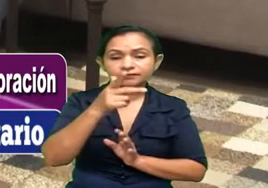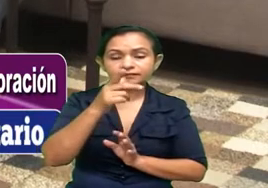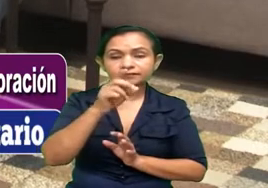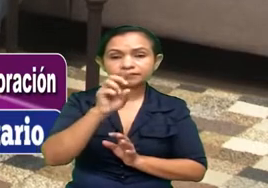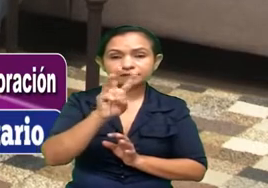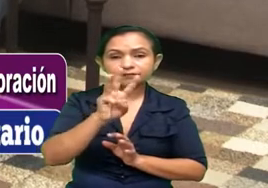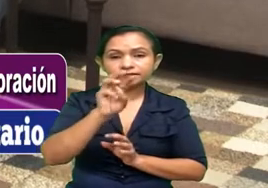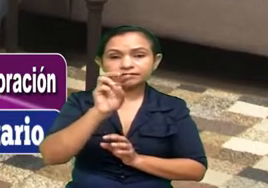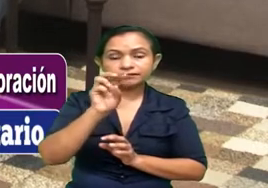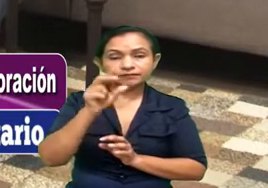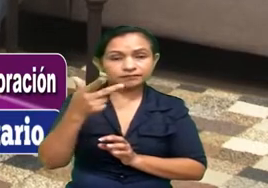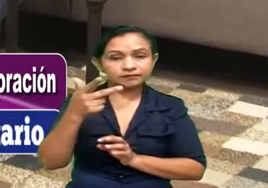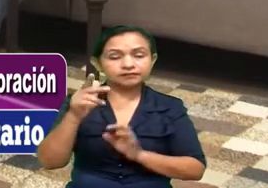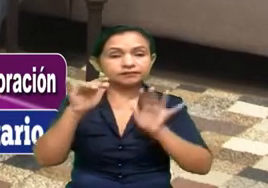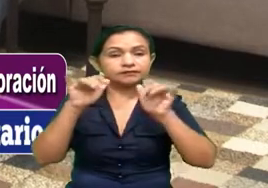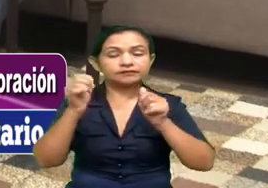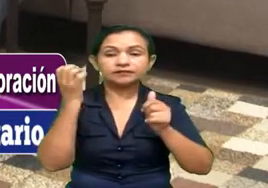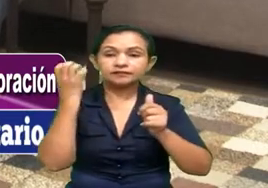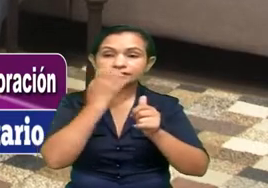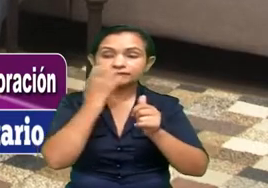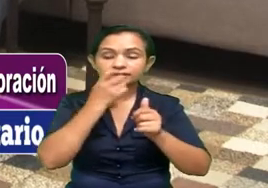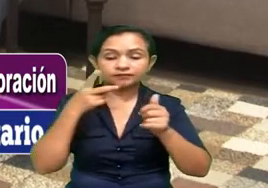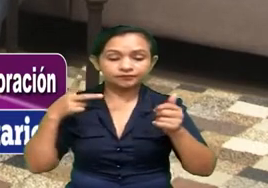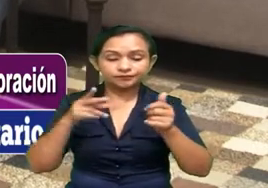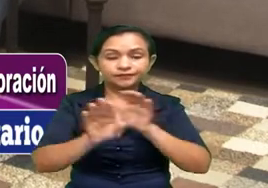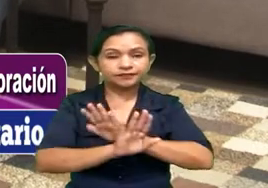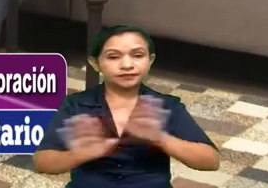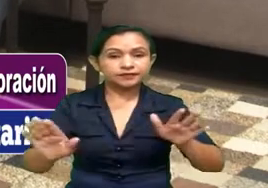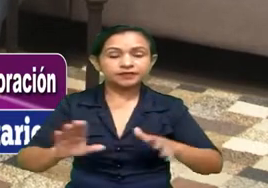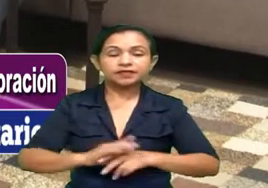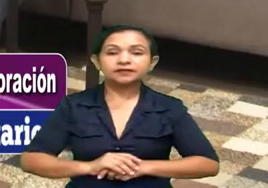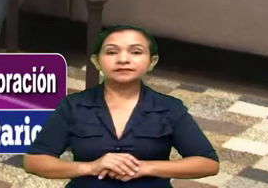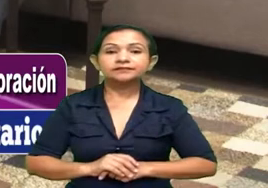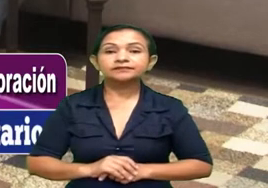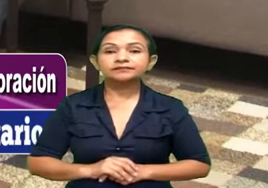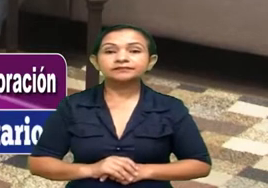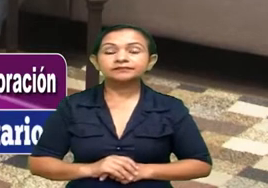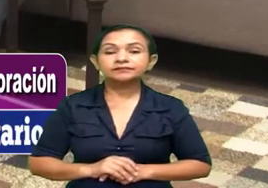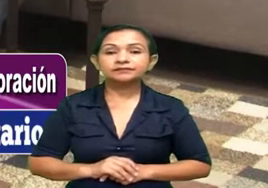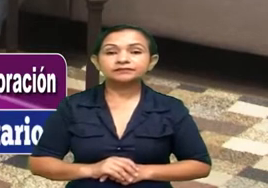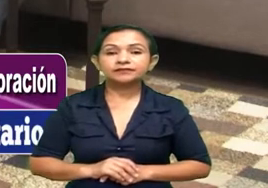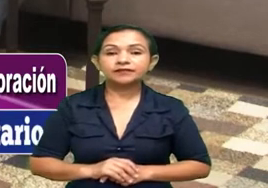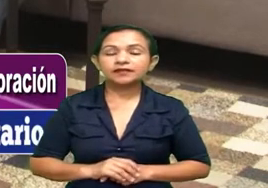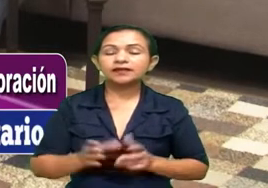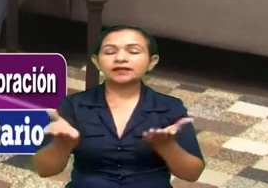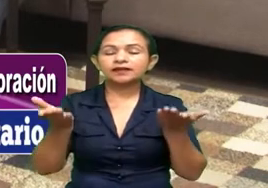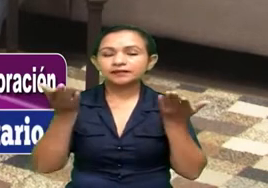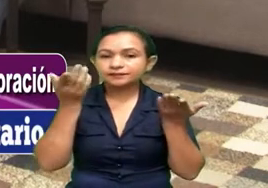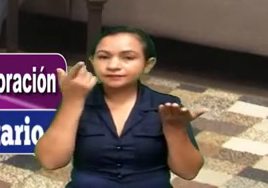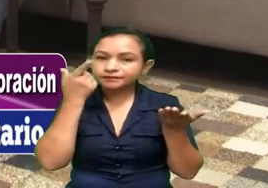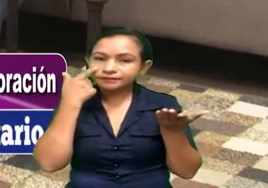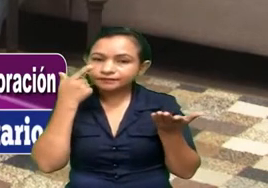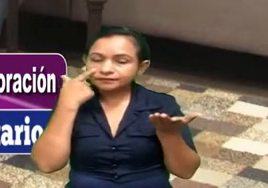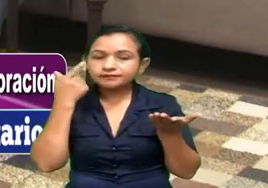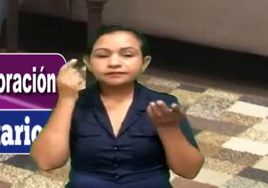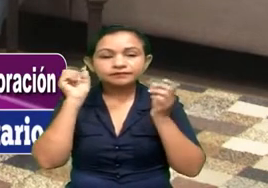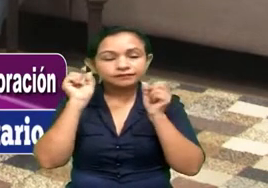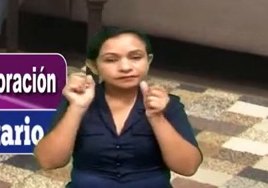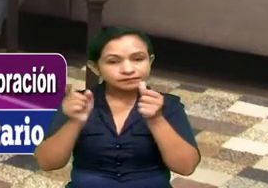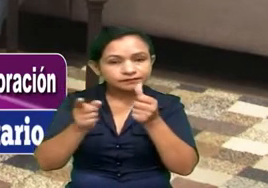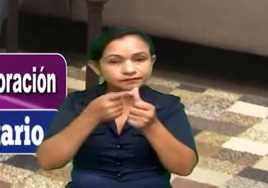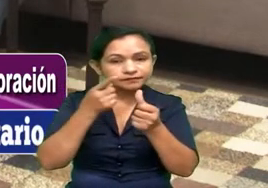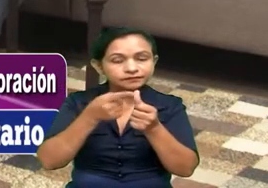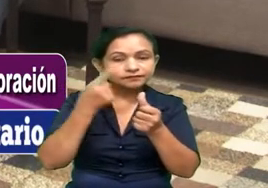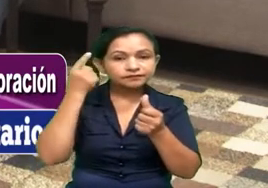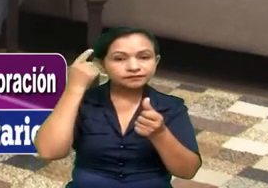1838 ya se había abolido la esclavitud en Nicaragua. Bueno, mira, lo que pasa es que hay que entender la